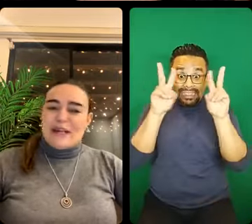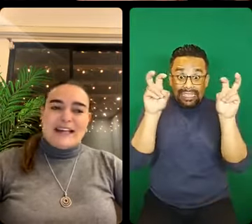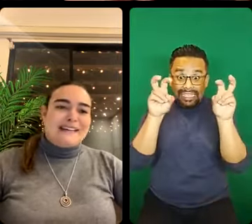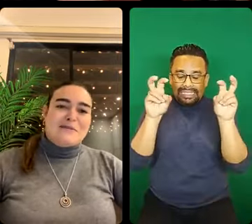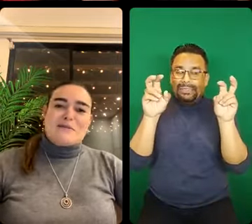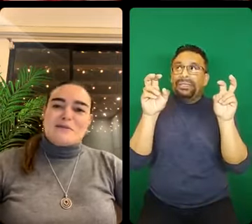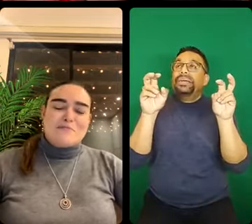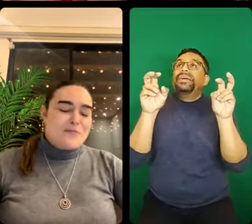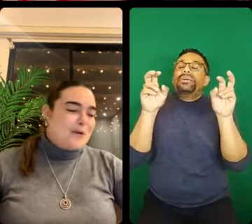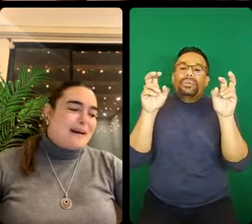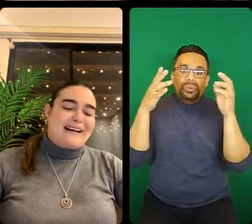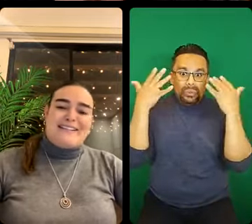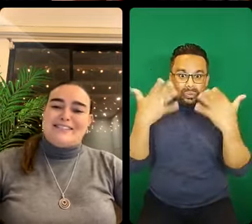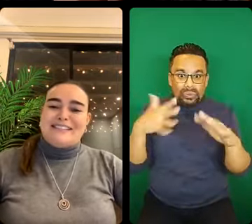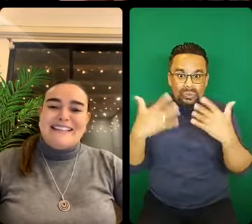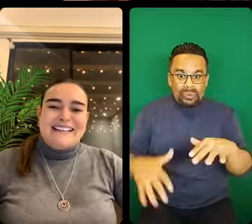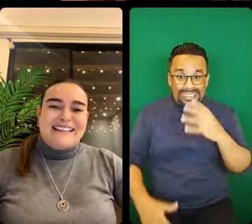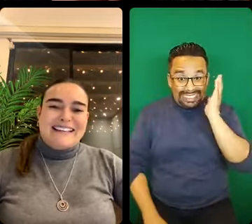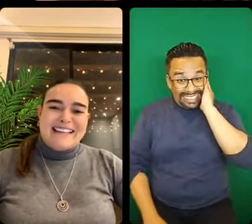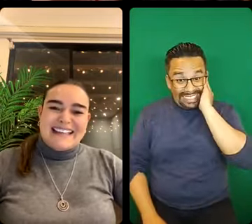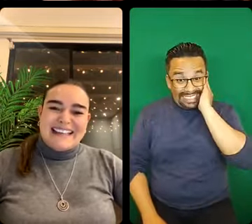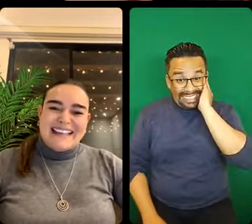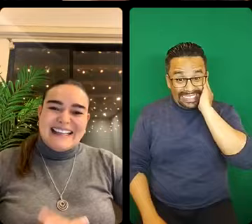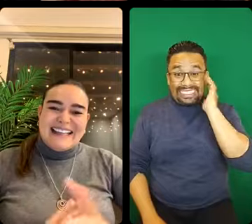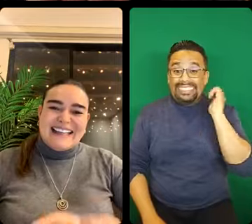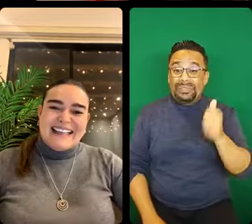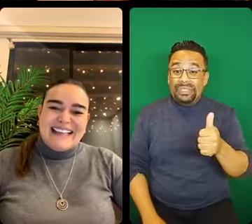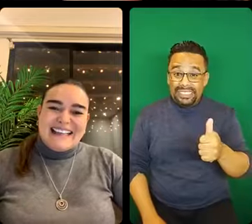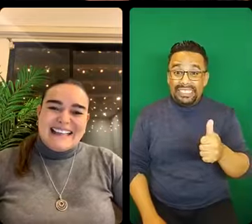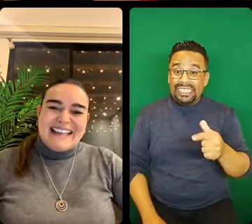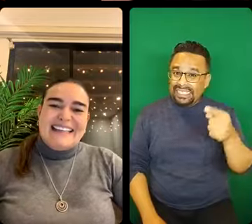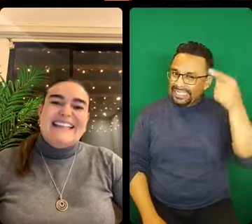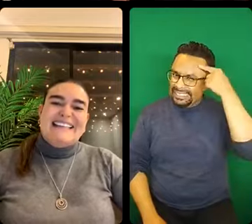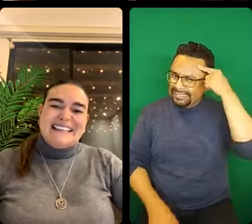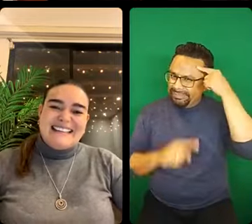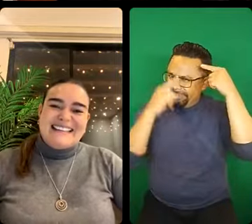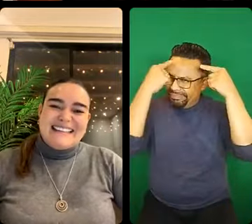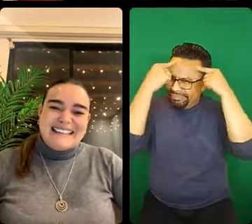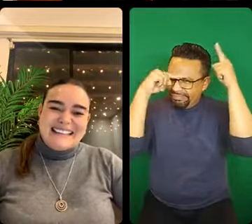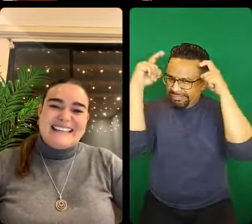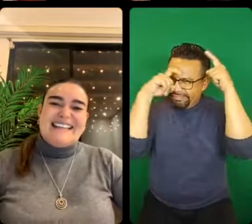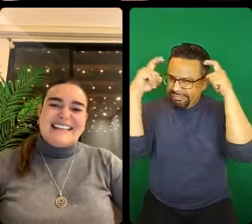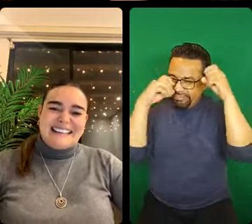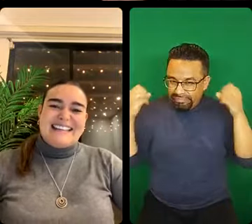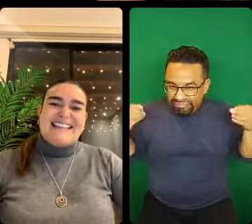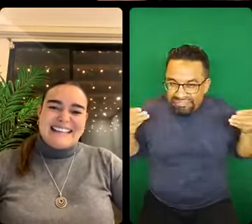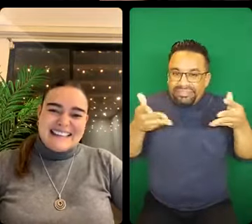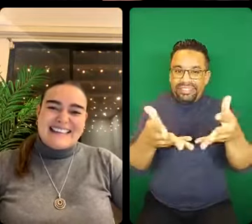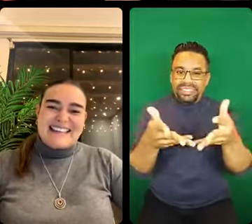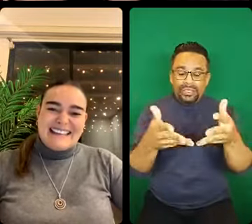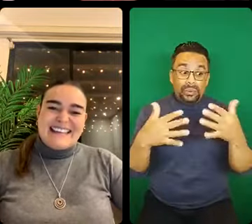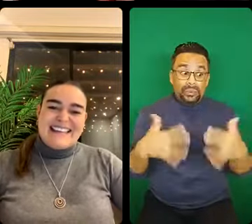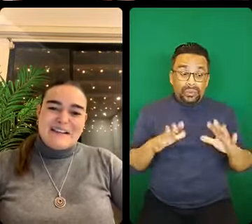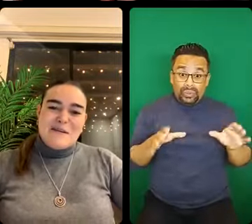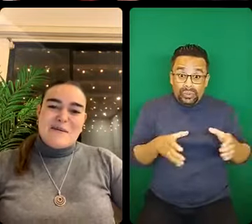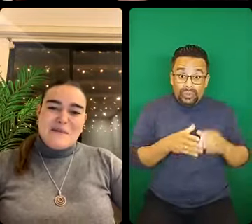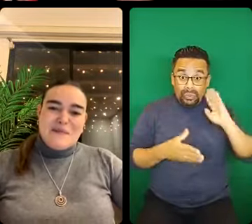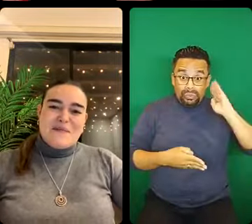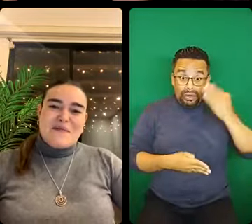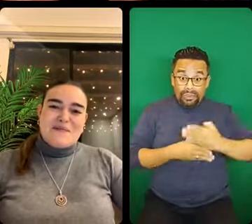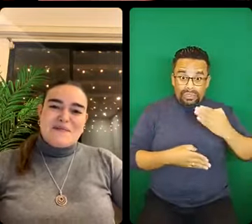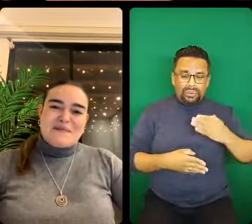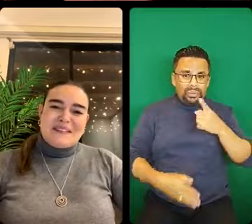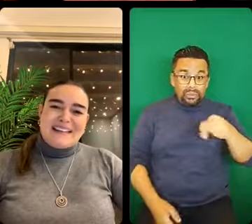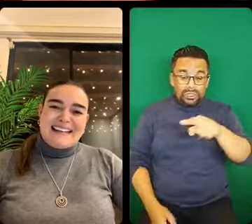muy buenísimos. Es que se la meten toda, es que esta comunidad es lo máximo, de verdad, Smartfins, ustedes son lo